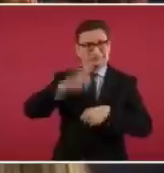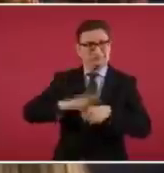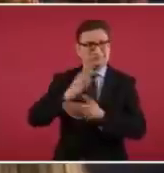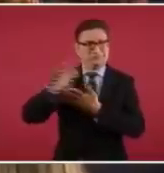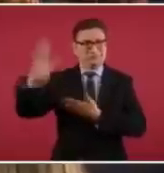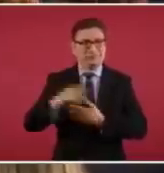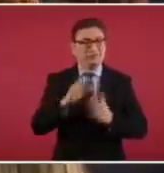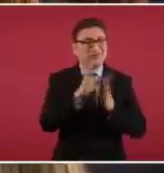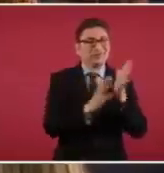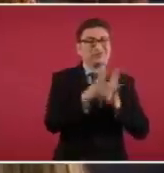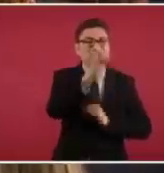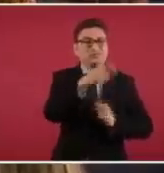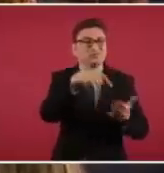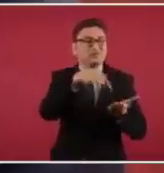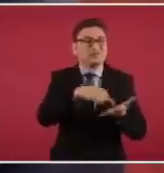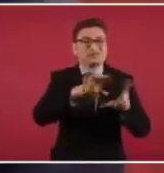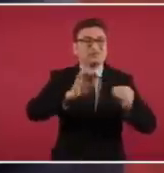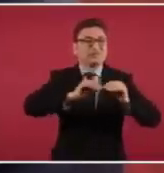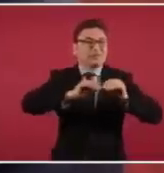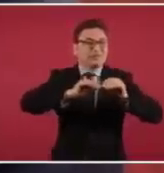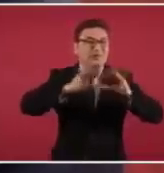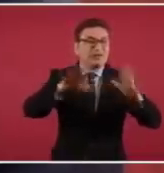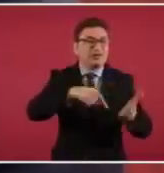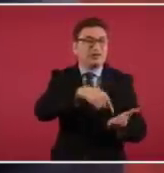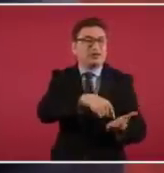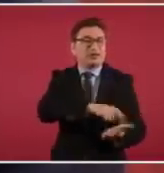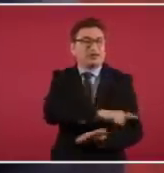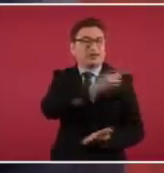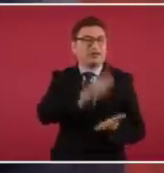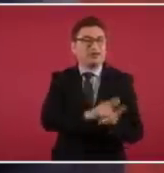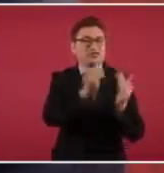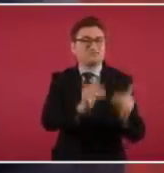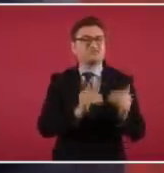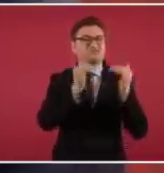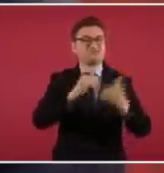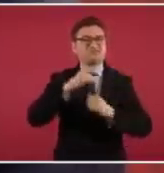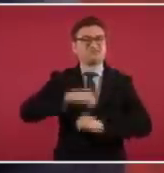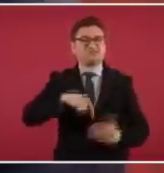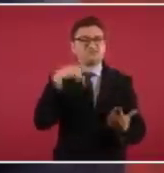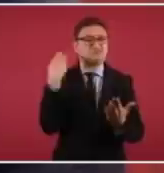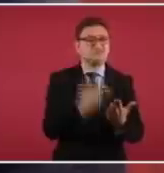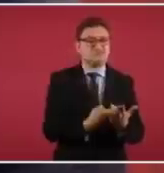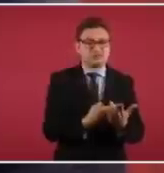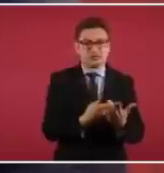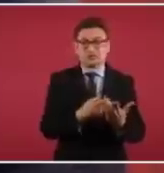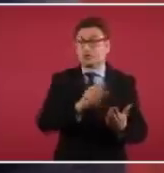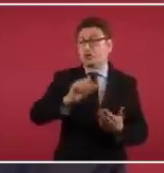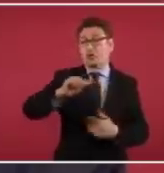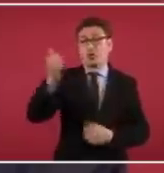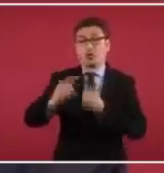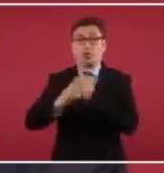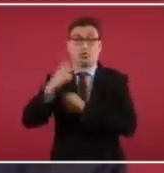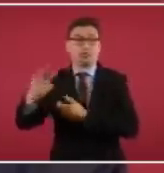nuestra Constitución, que es la ley de leyes. No intervención,